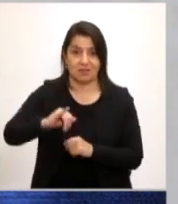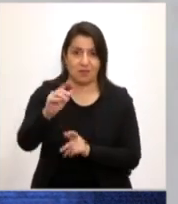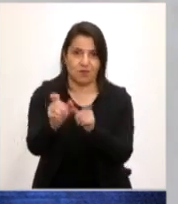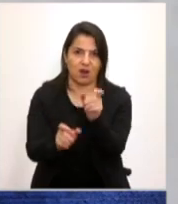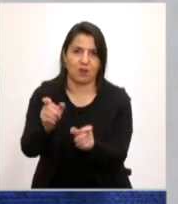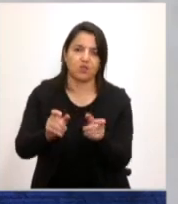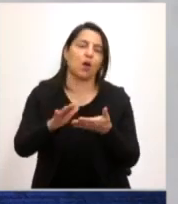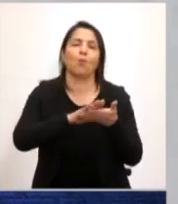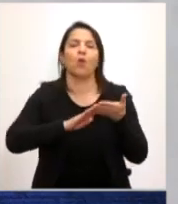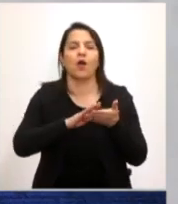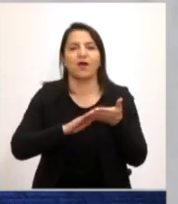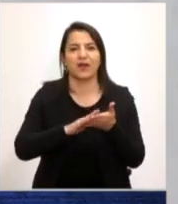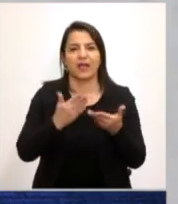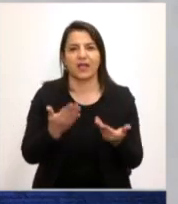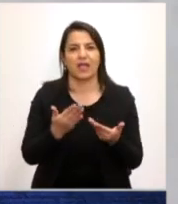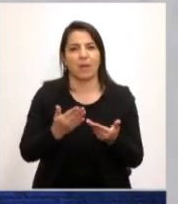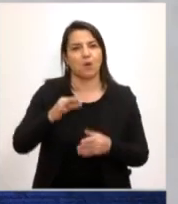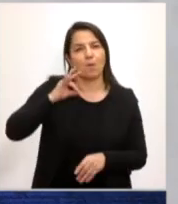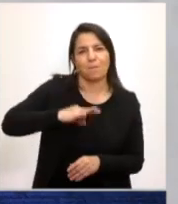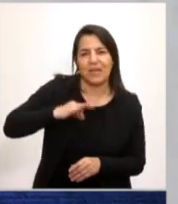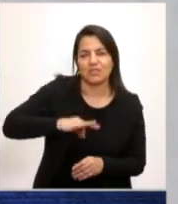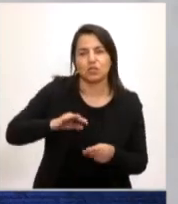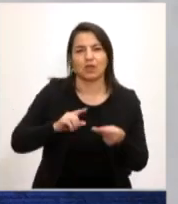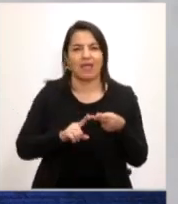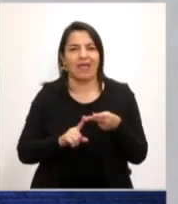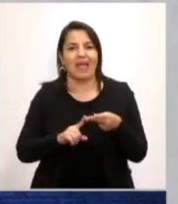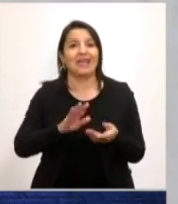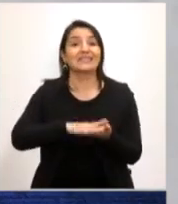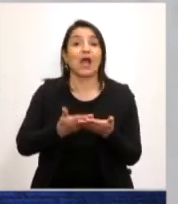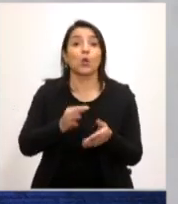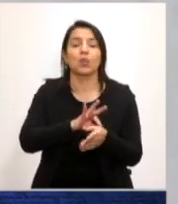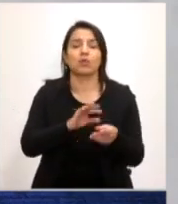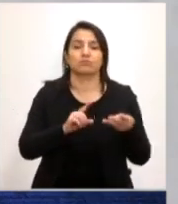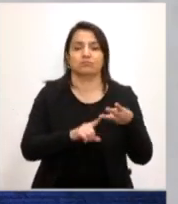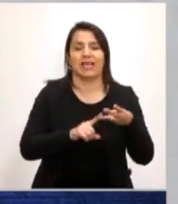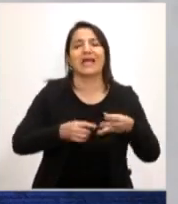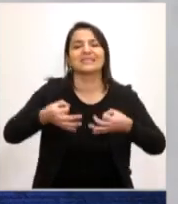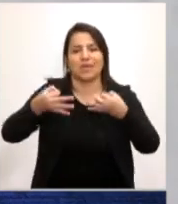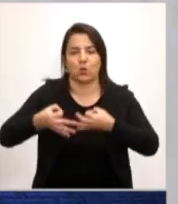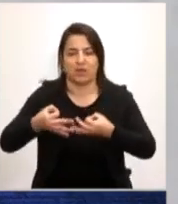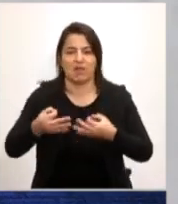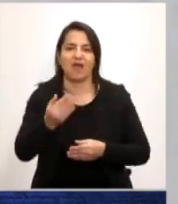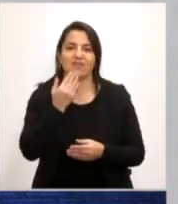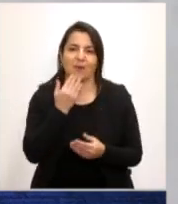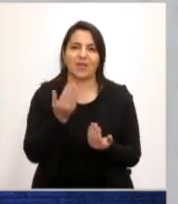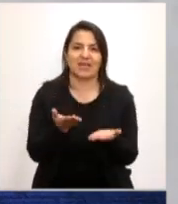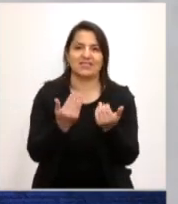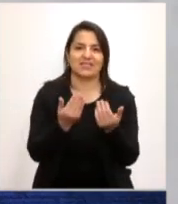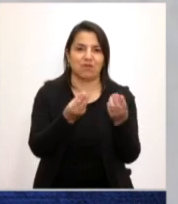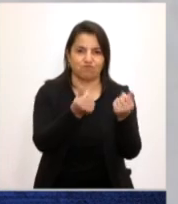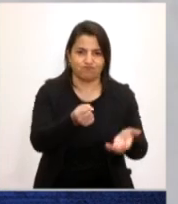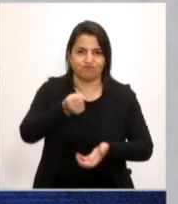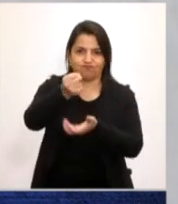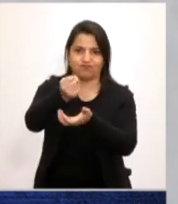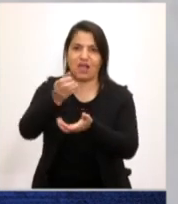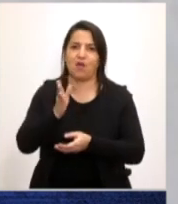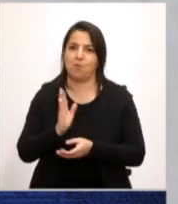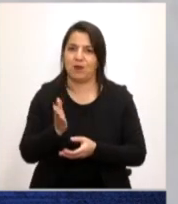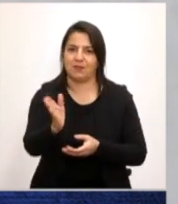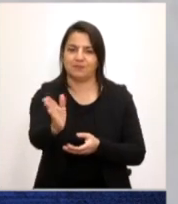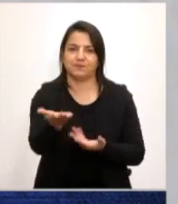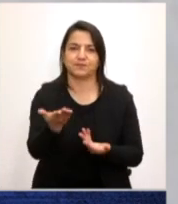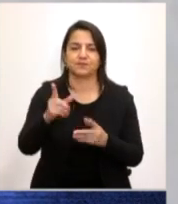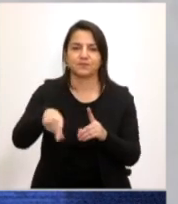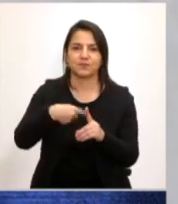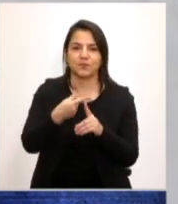como por ejemplo en pensiones, en salud, en seguridad, también requiere de un financiamiento permanente y